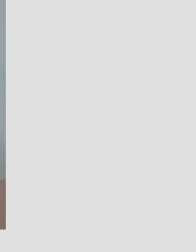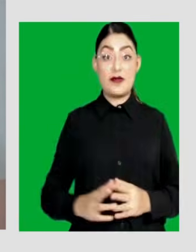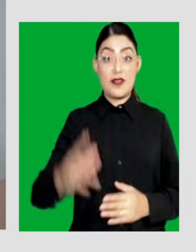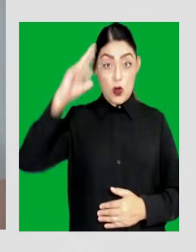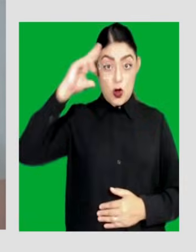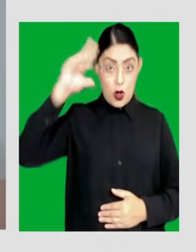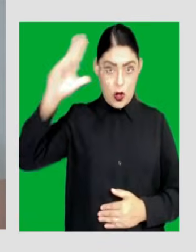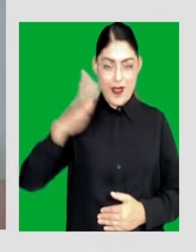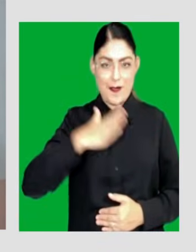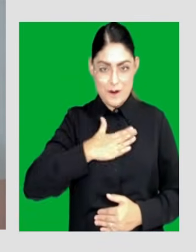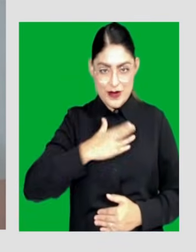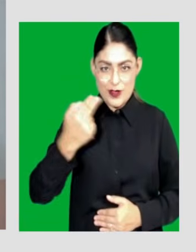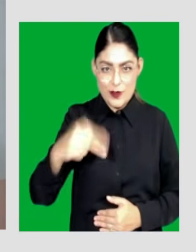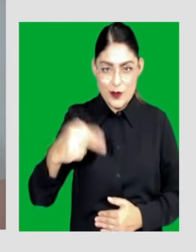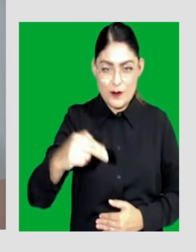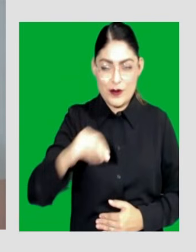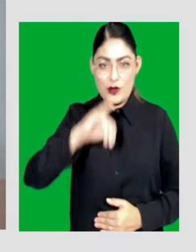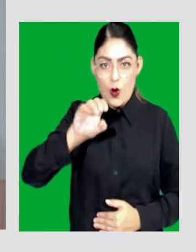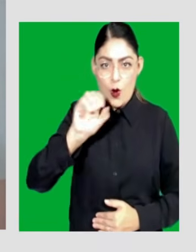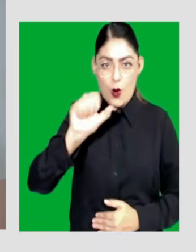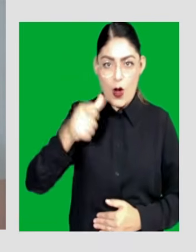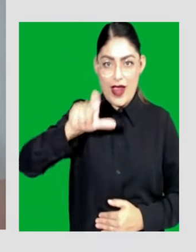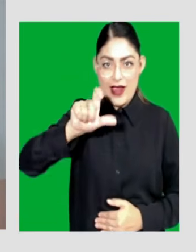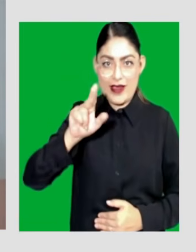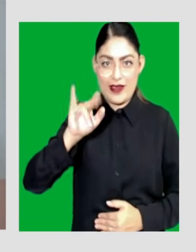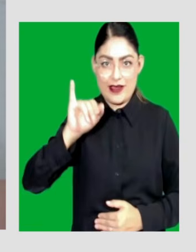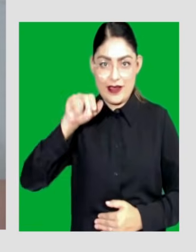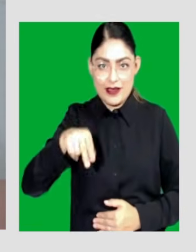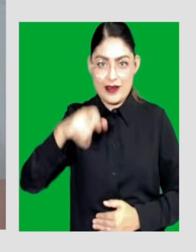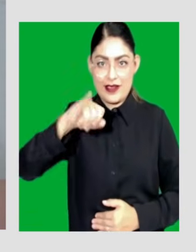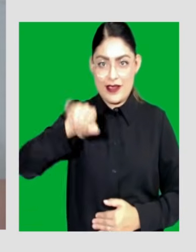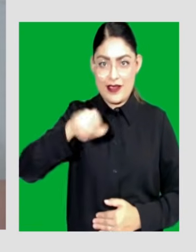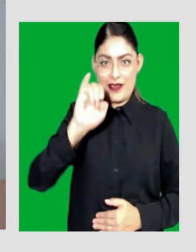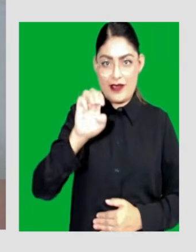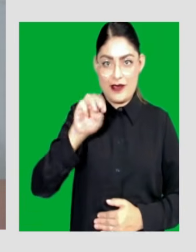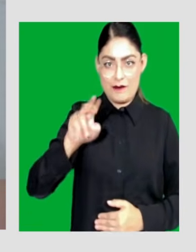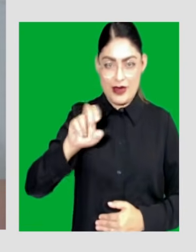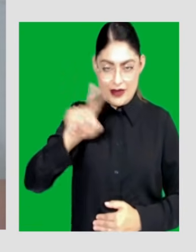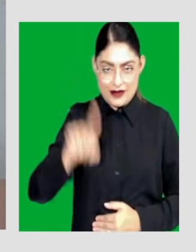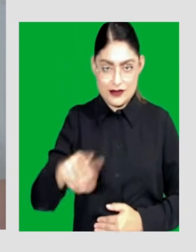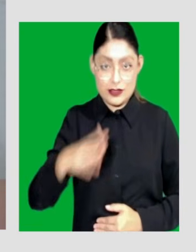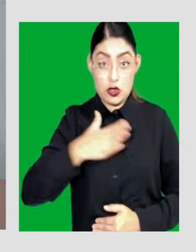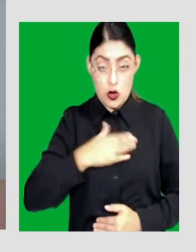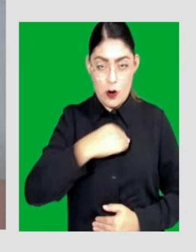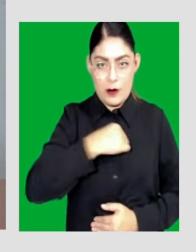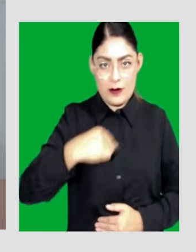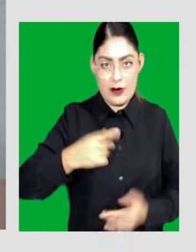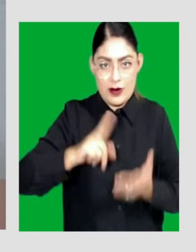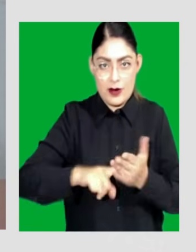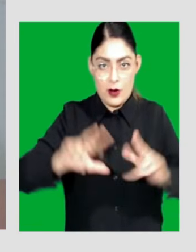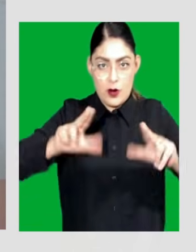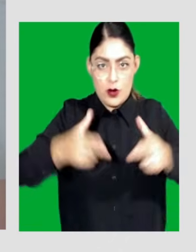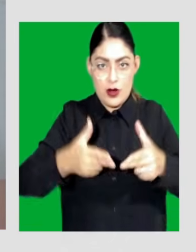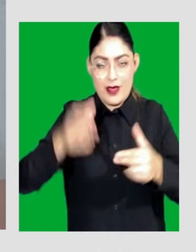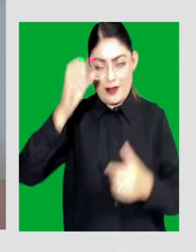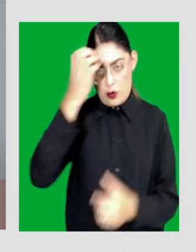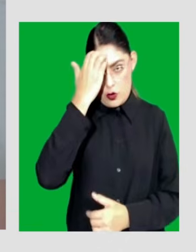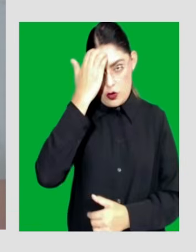Hola, mi nombre es Joaquín Jiménez y soy integrante de la Unidad General de Conocimiento Científico y Derechos